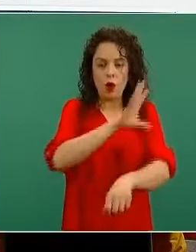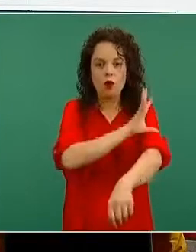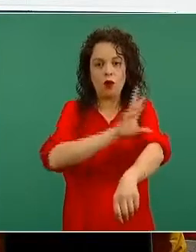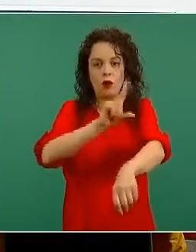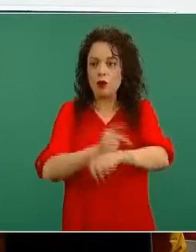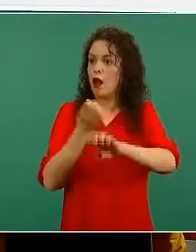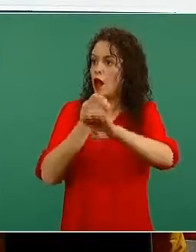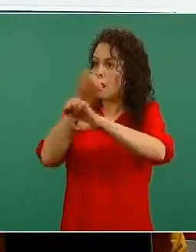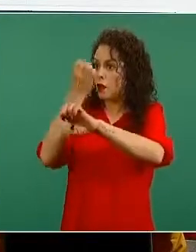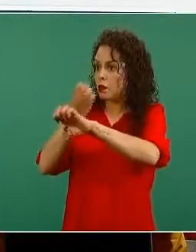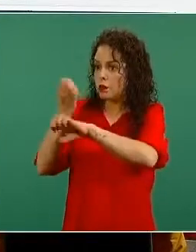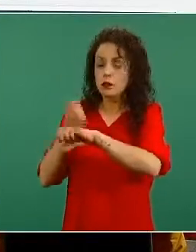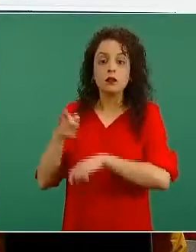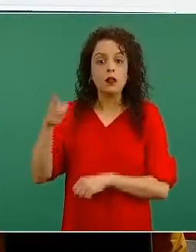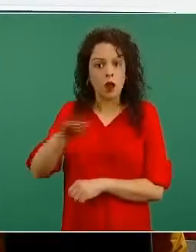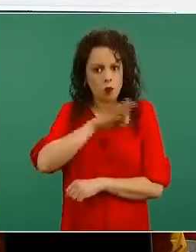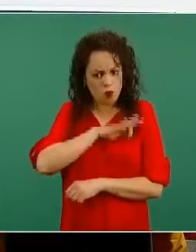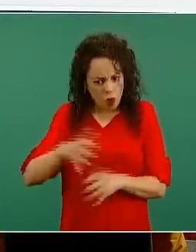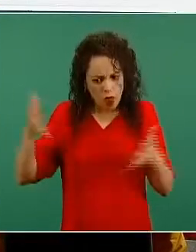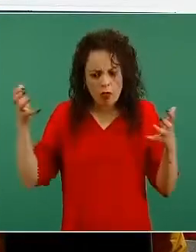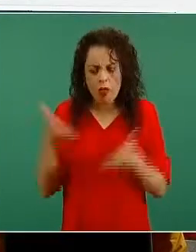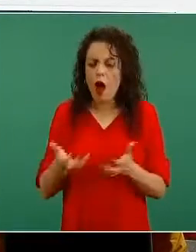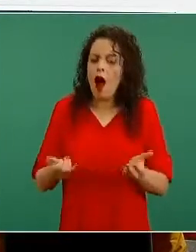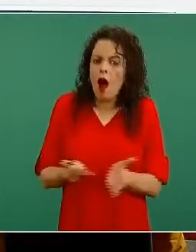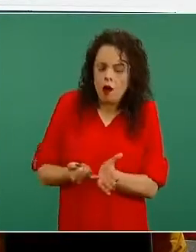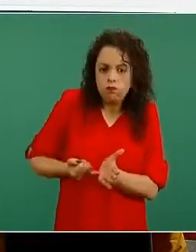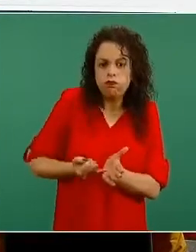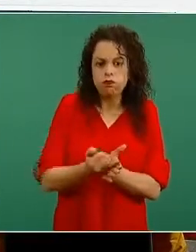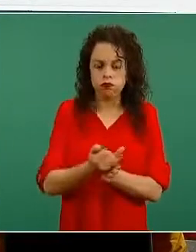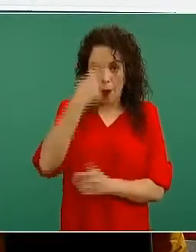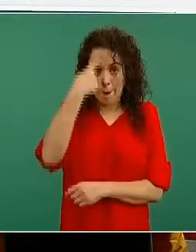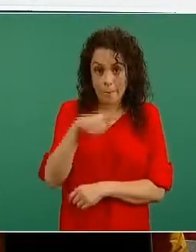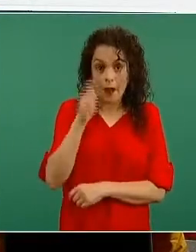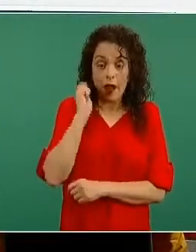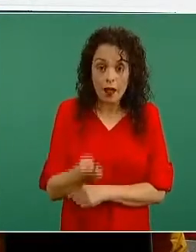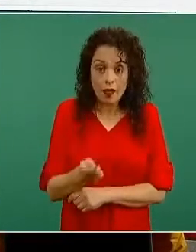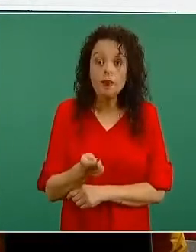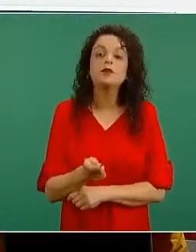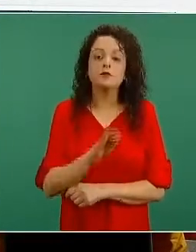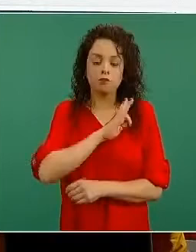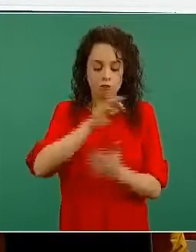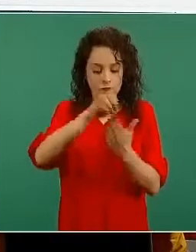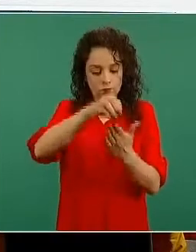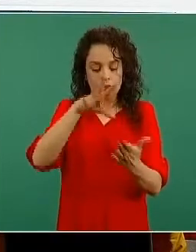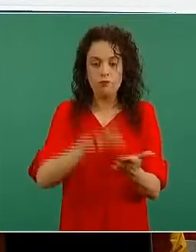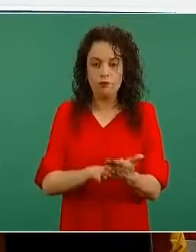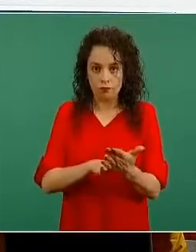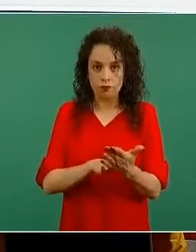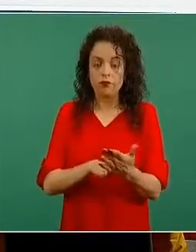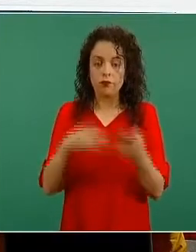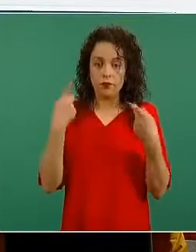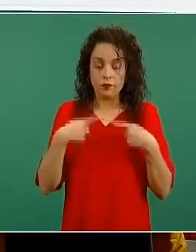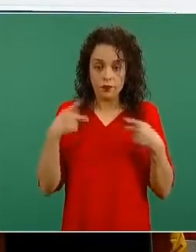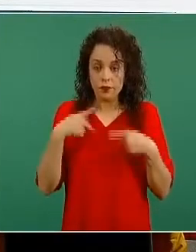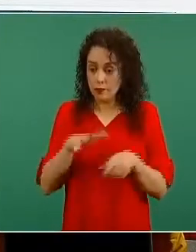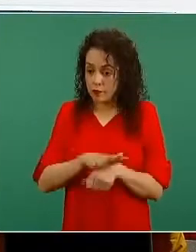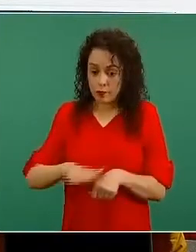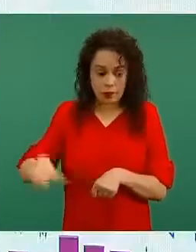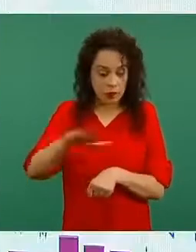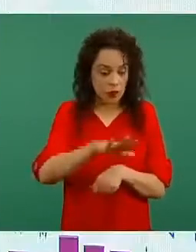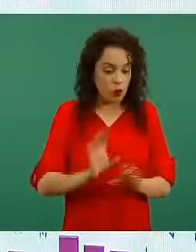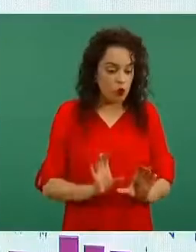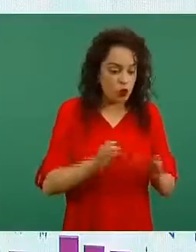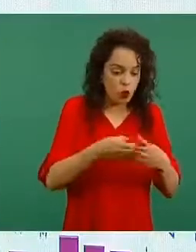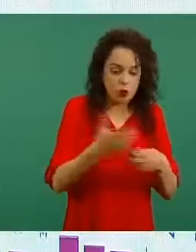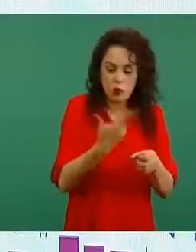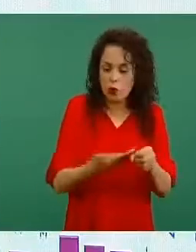la decisión de incorporar a la vacunación a aquellas personas que en la comunidad del hospital o